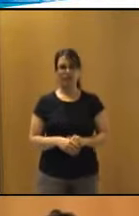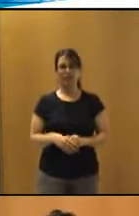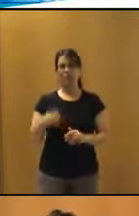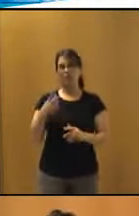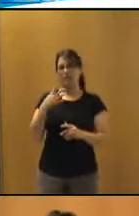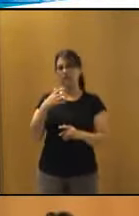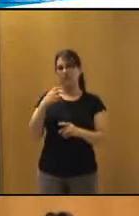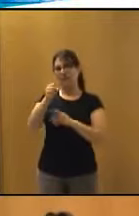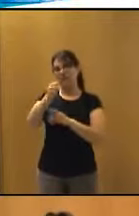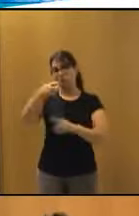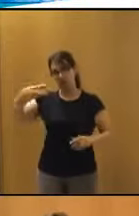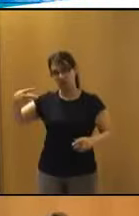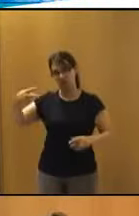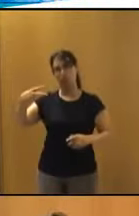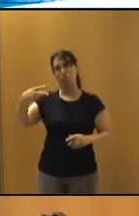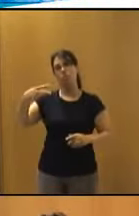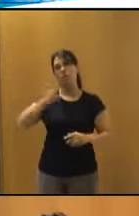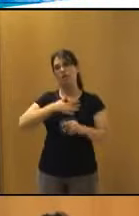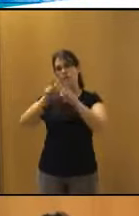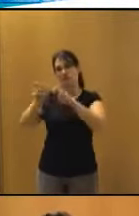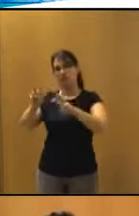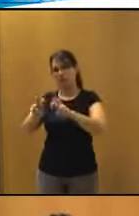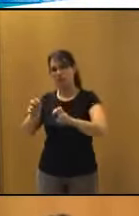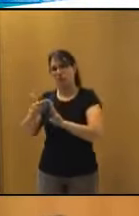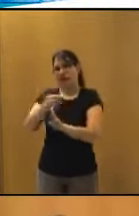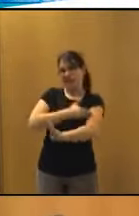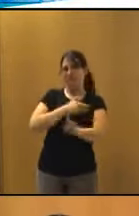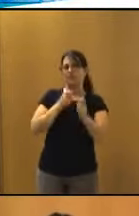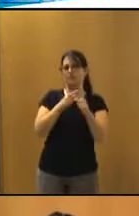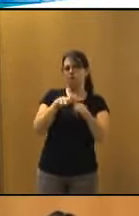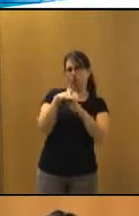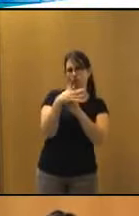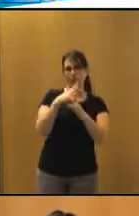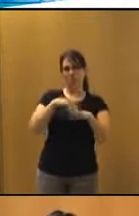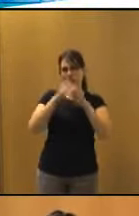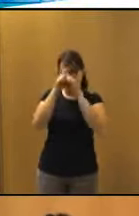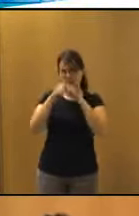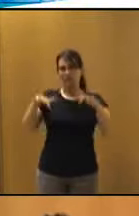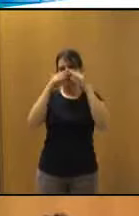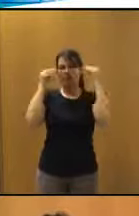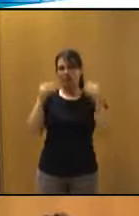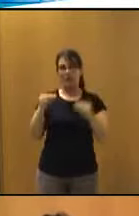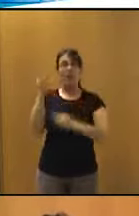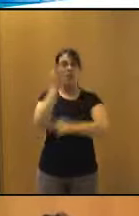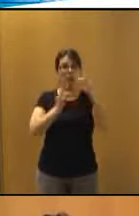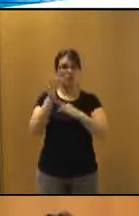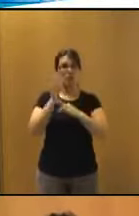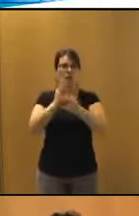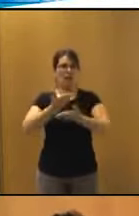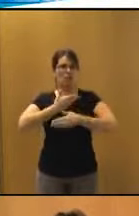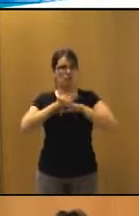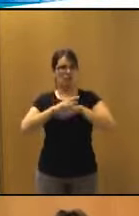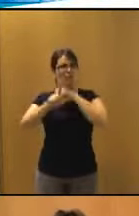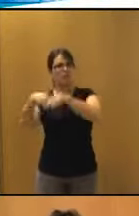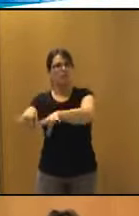Para contextualizar un poquito, antes de entrar a los resultados de nuestra investigación, vamos a comentar brevemente unos datos que nos ayudan